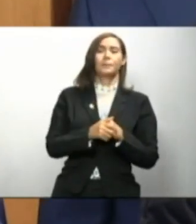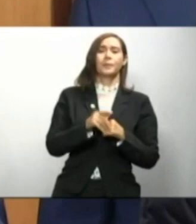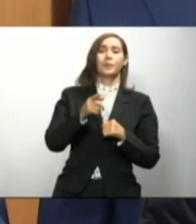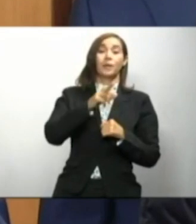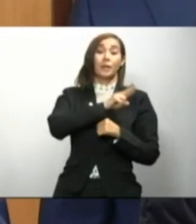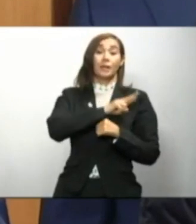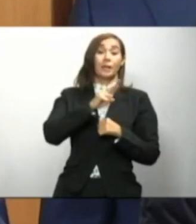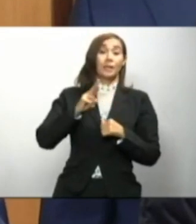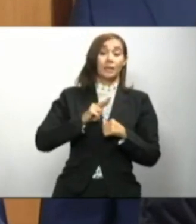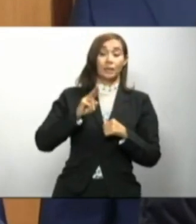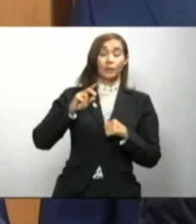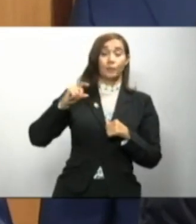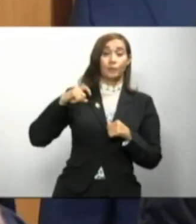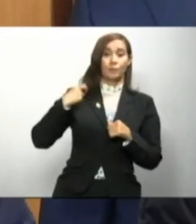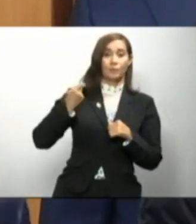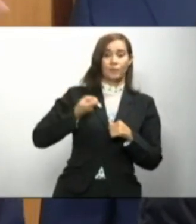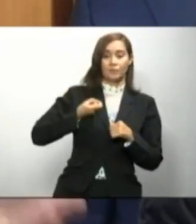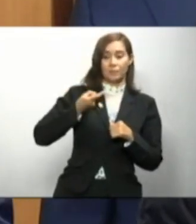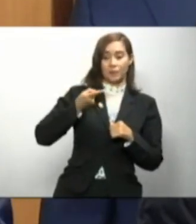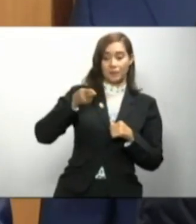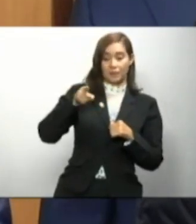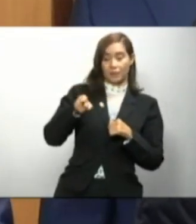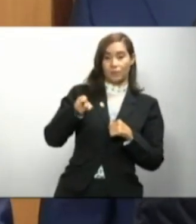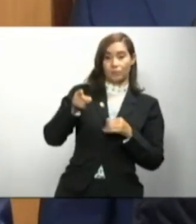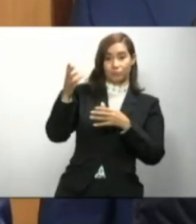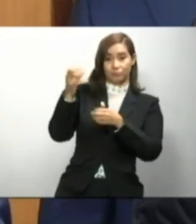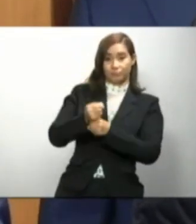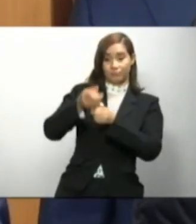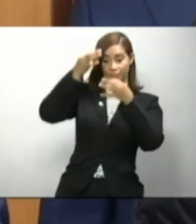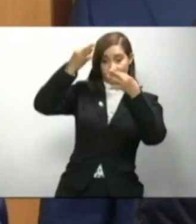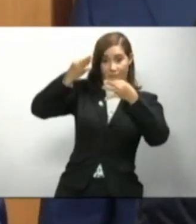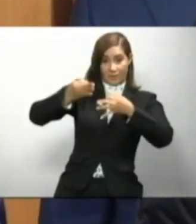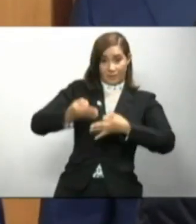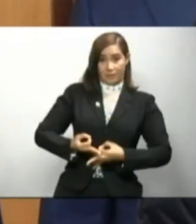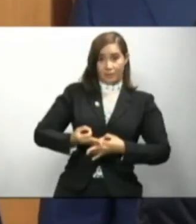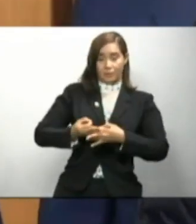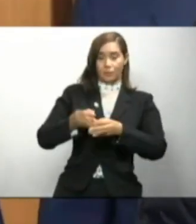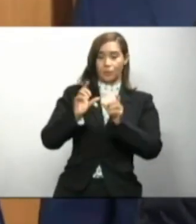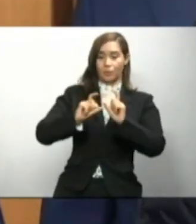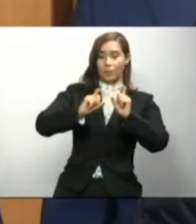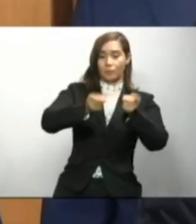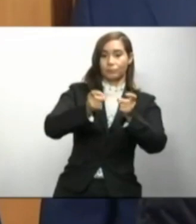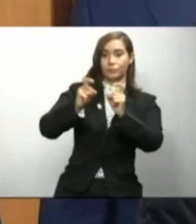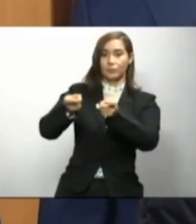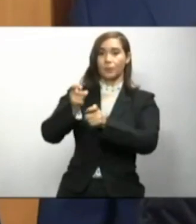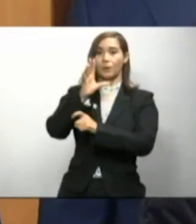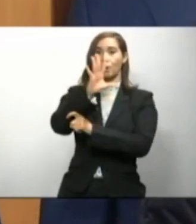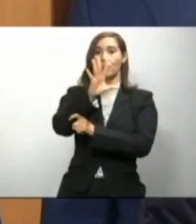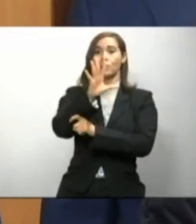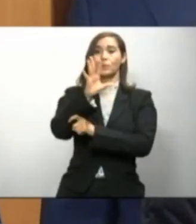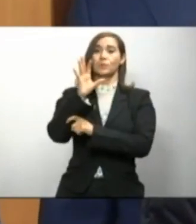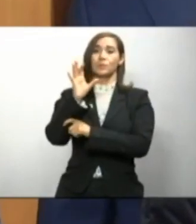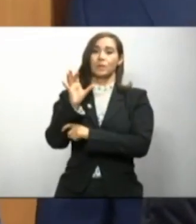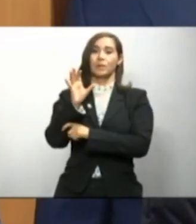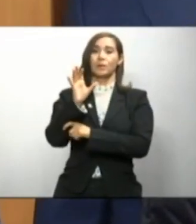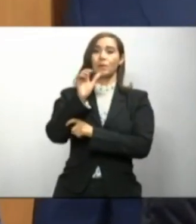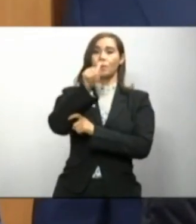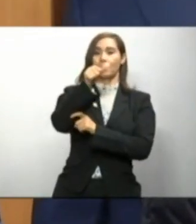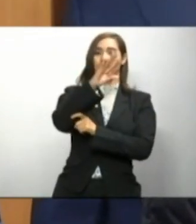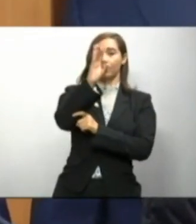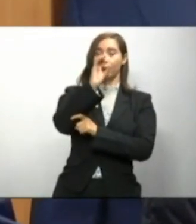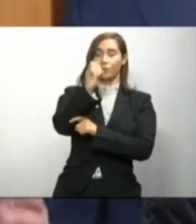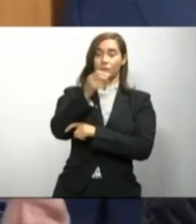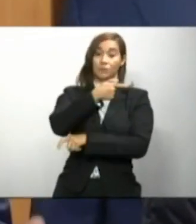españa tomó la decisión de distribuir entre un 5 y un 10 por ciento de las vacunas que